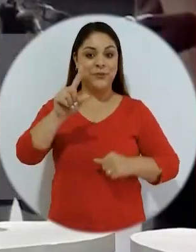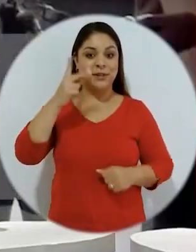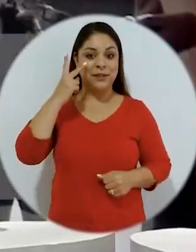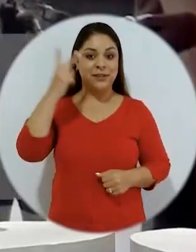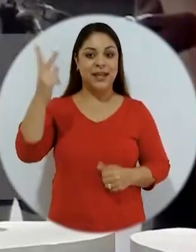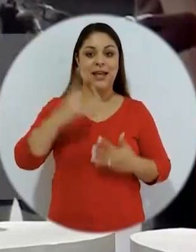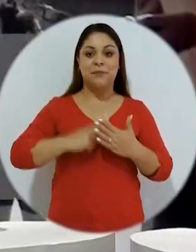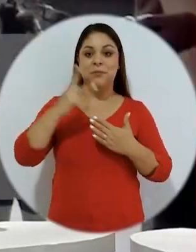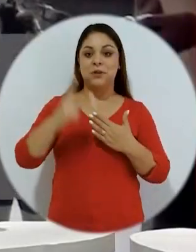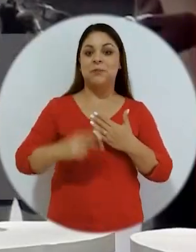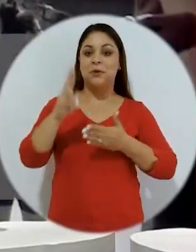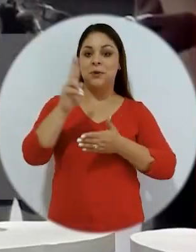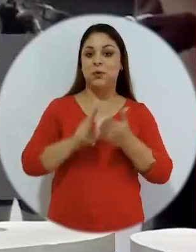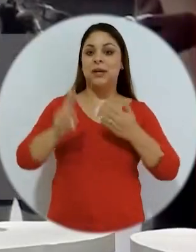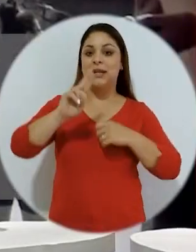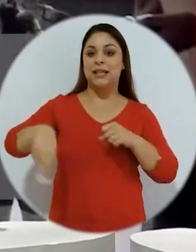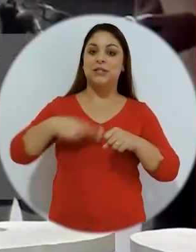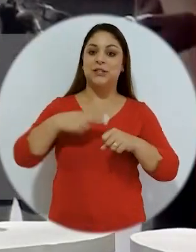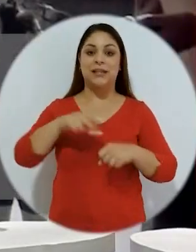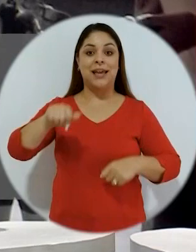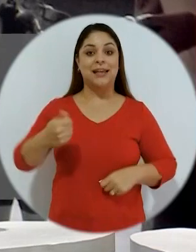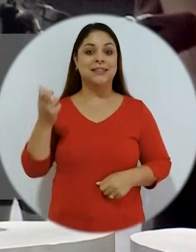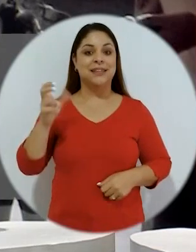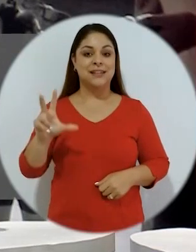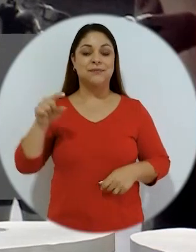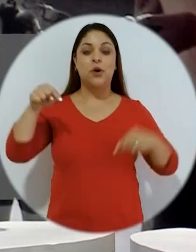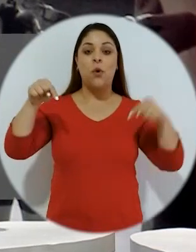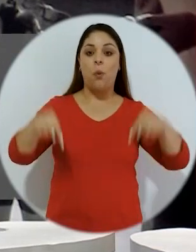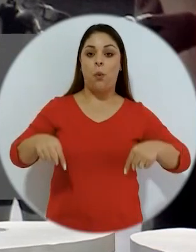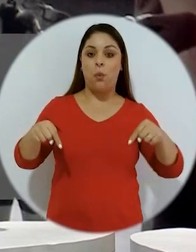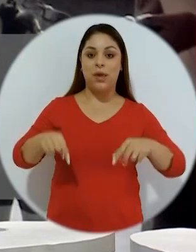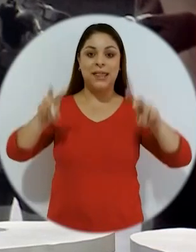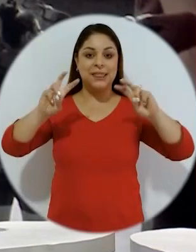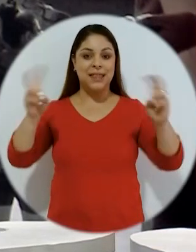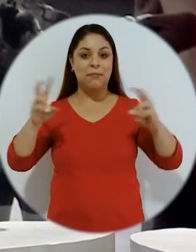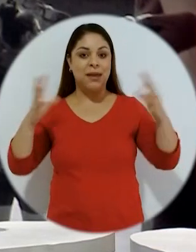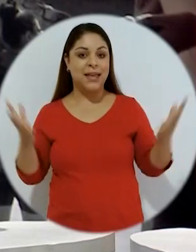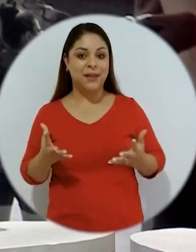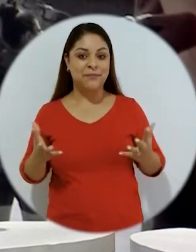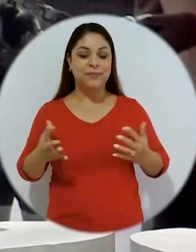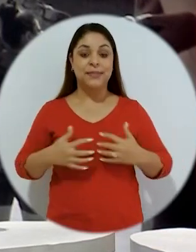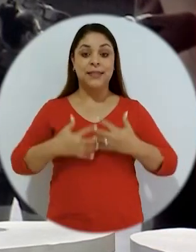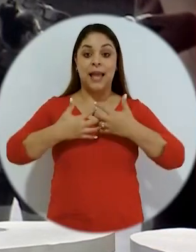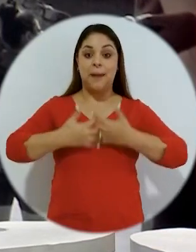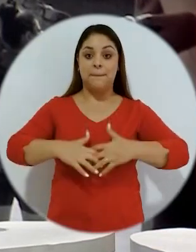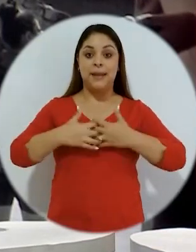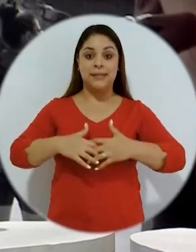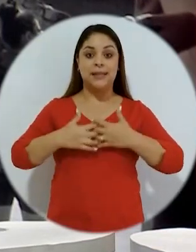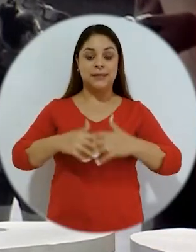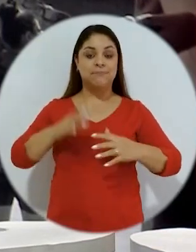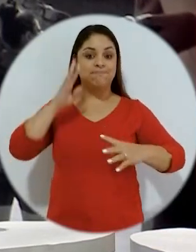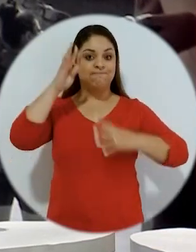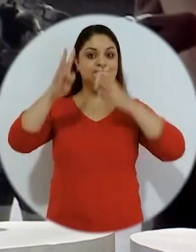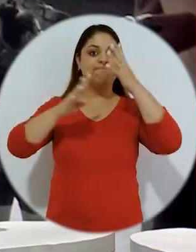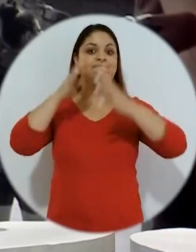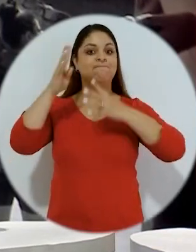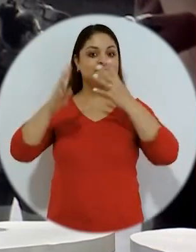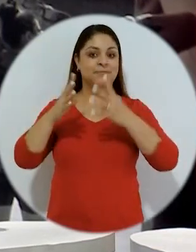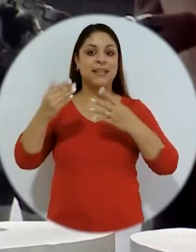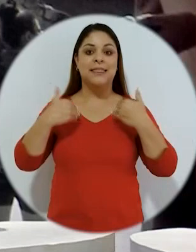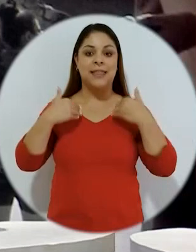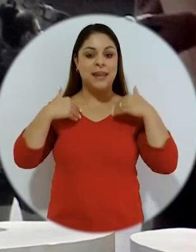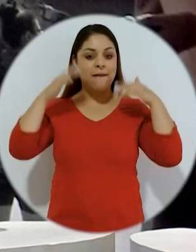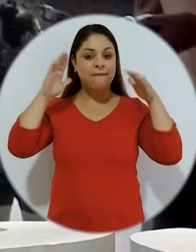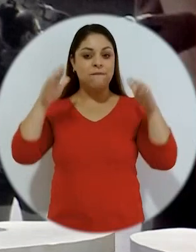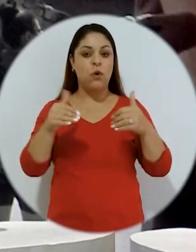Regresa usted a Una Mirada, del programa de la Universidad Nacional y de SINAC S.A. Hoy con el tema de empresas innovadoras